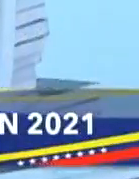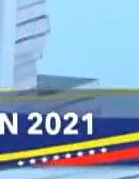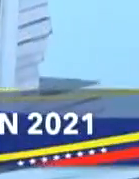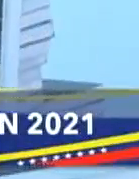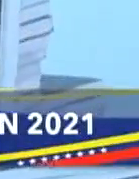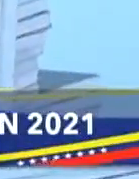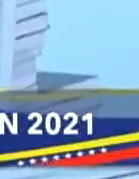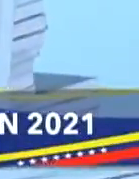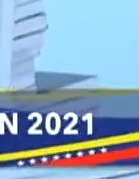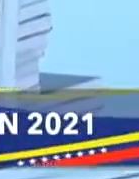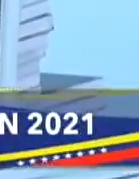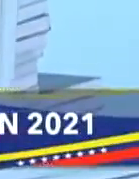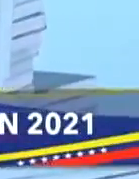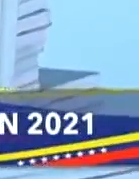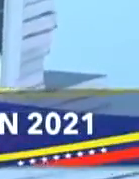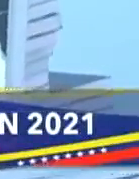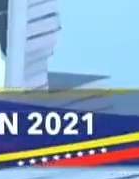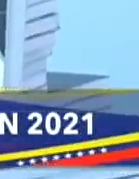en